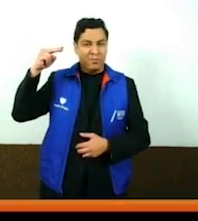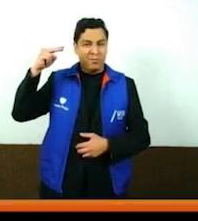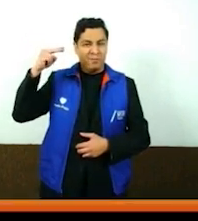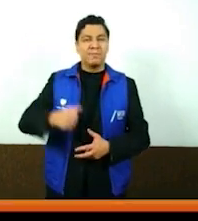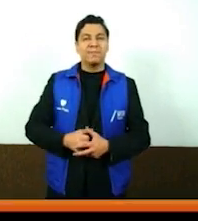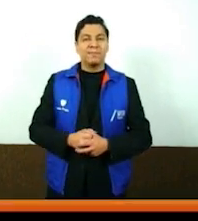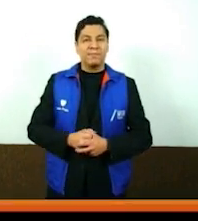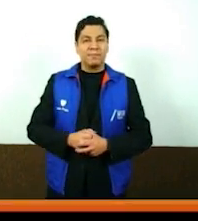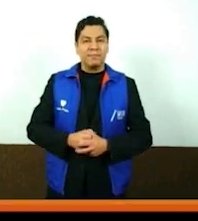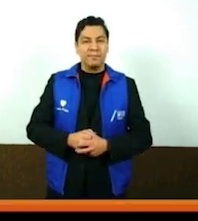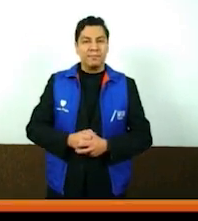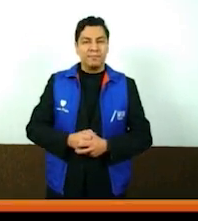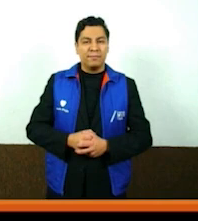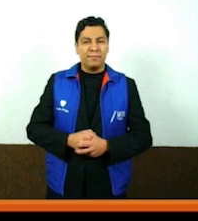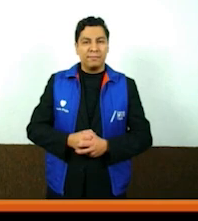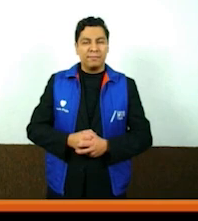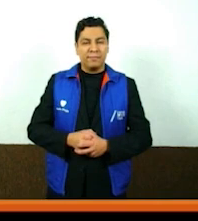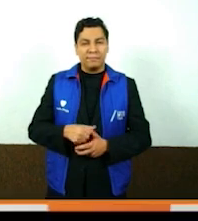Veracruz.